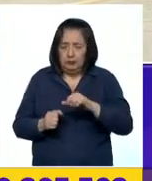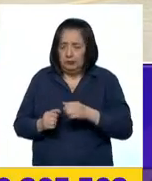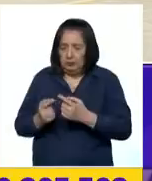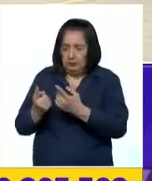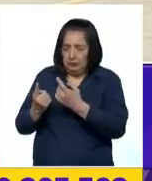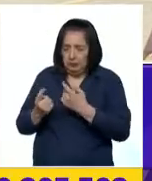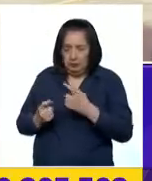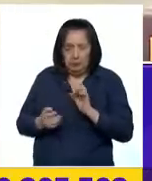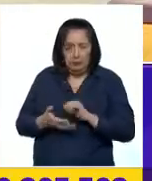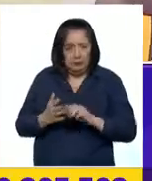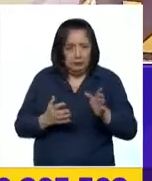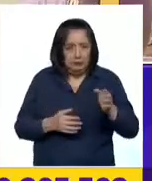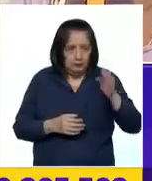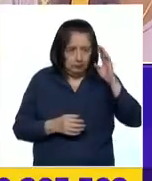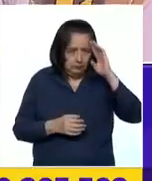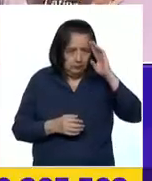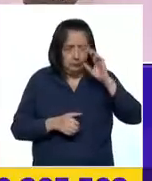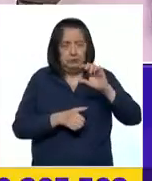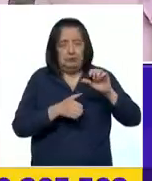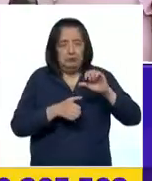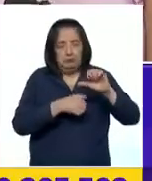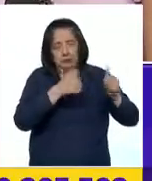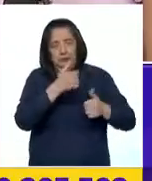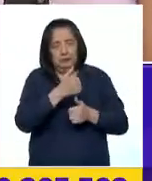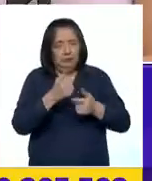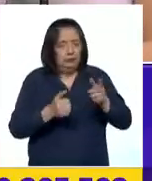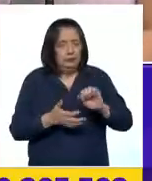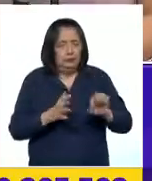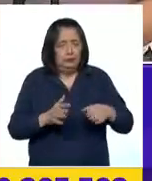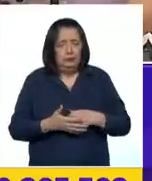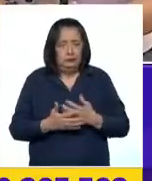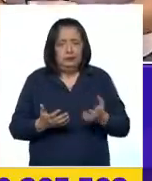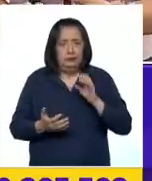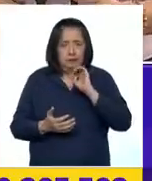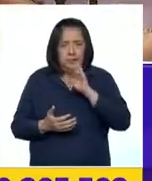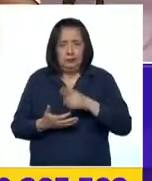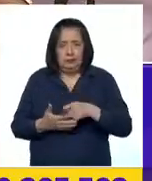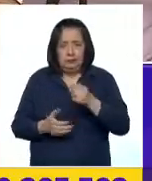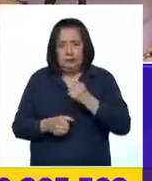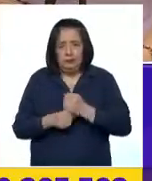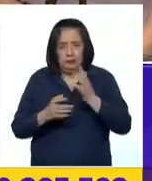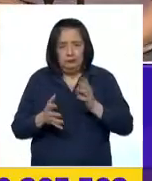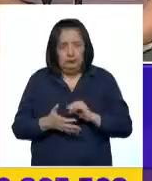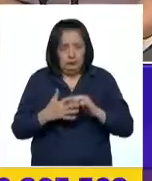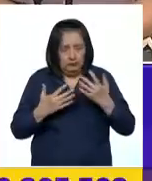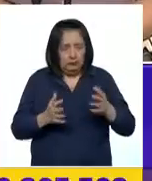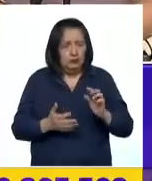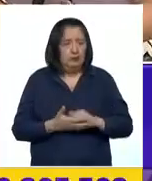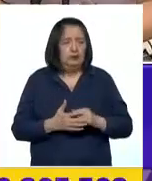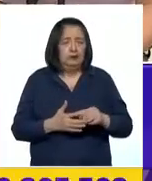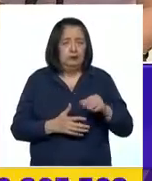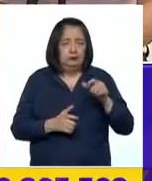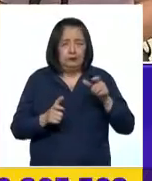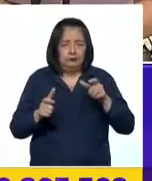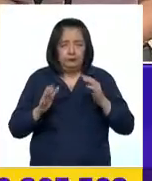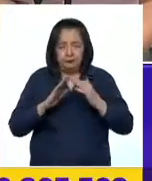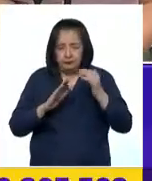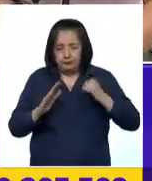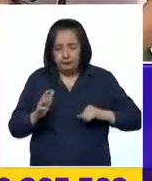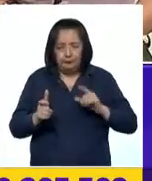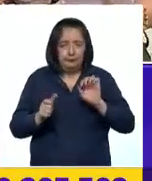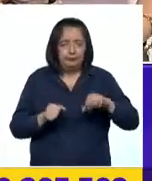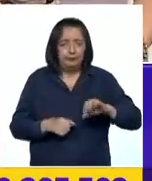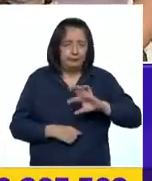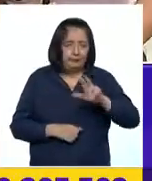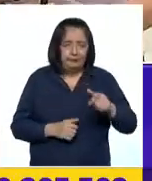una consulta, el subgerente te escucha para repetirles el estado de este trabajador que estaba con personal de Serenazgo. Les han robado